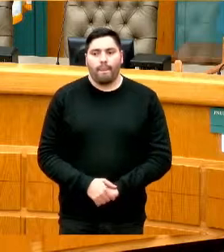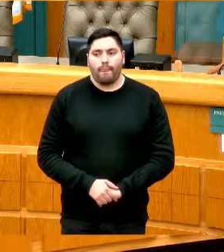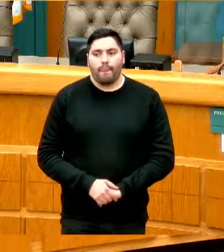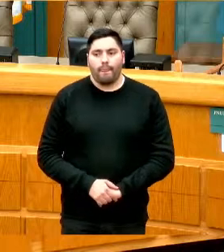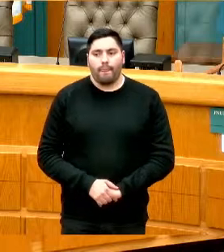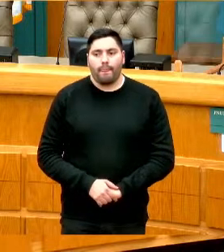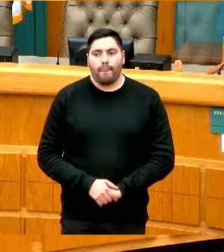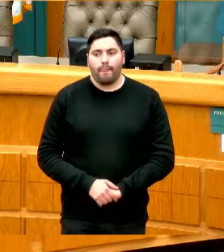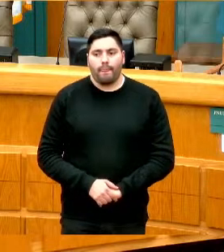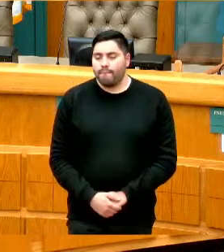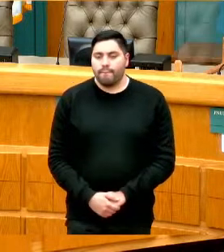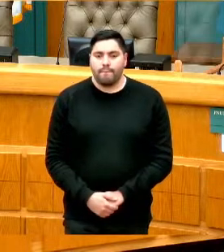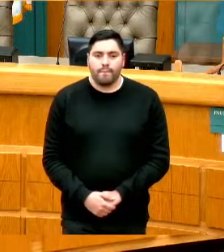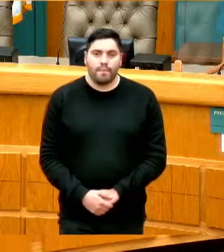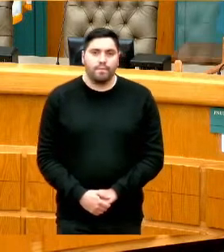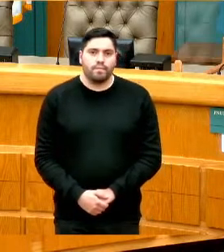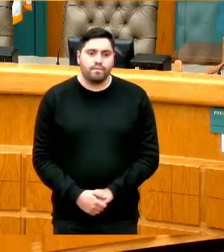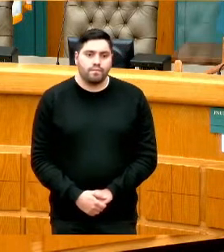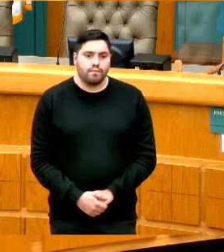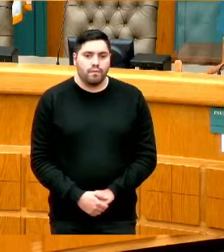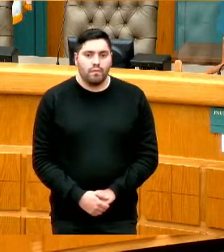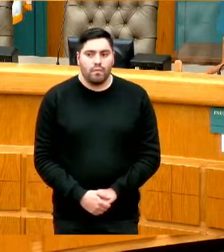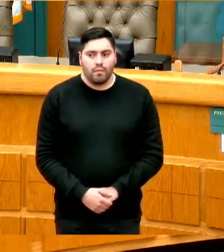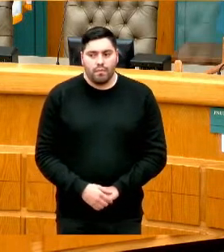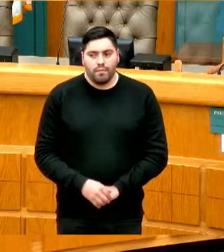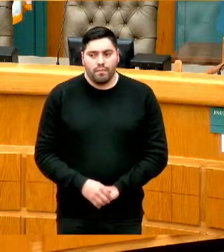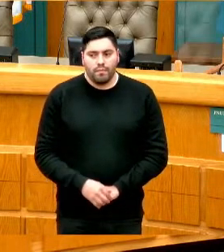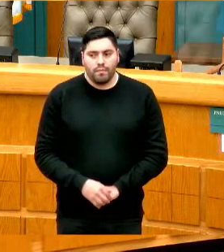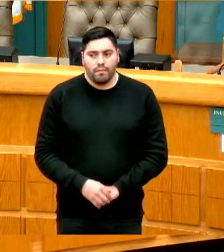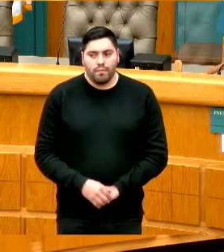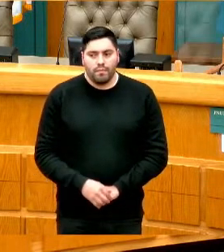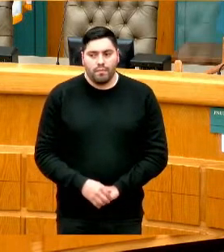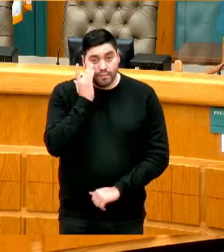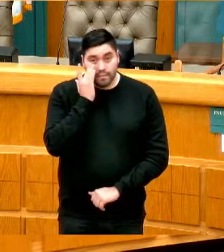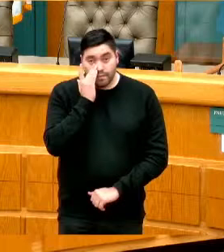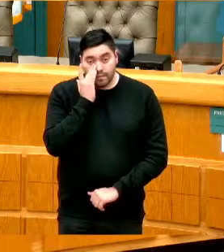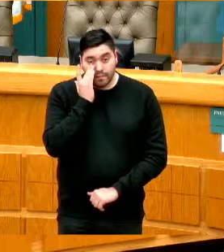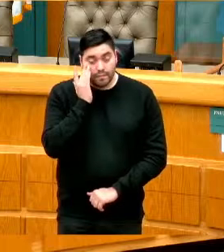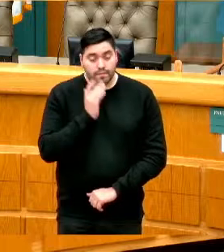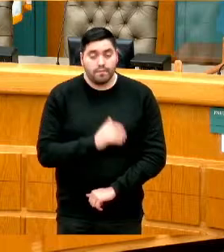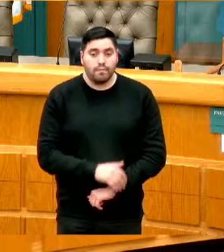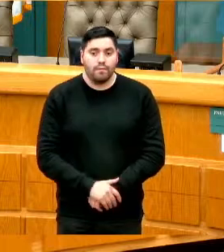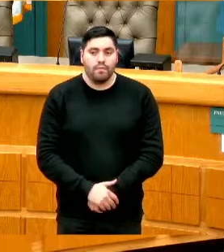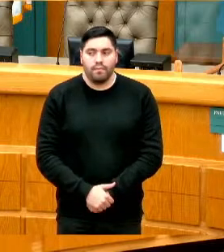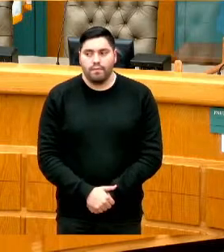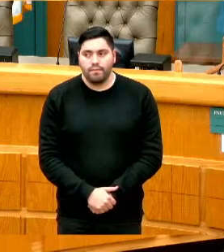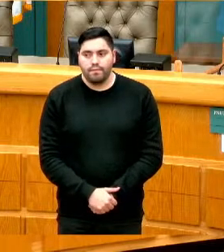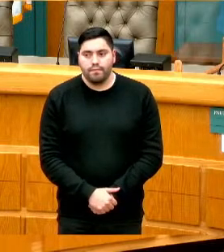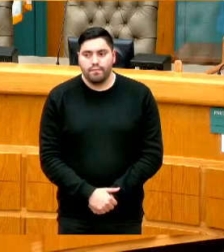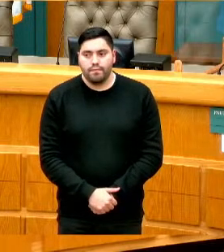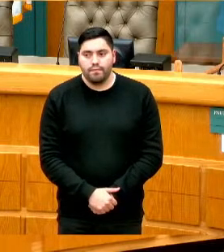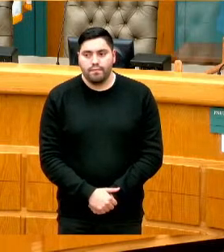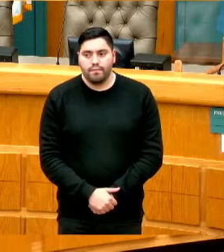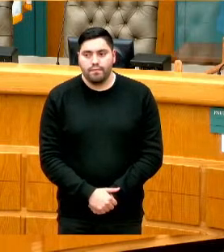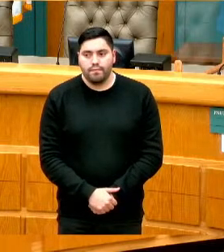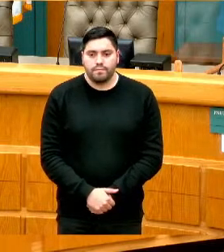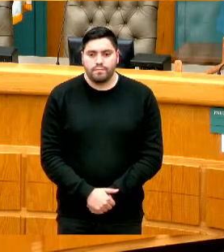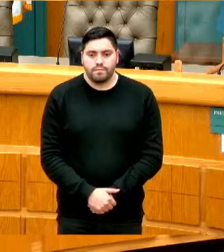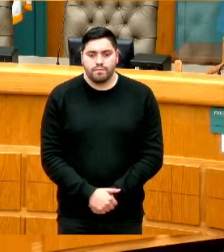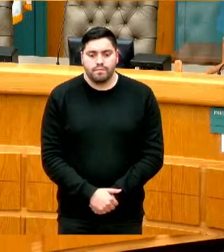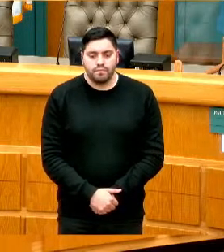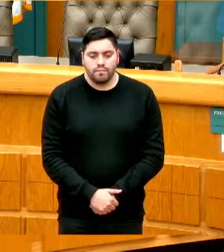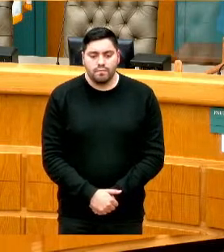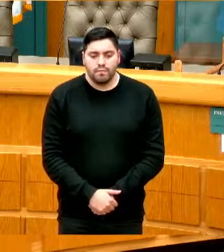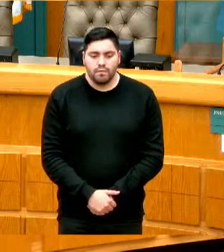en su hogar, o Save Our Seniors, SOS, este programa se está utilizando ya en 98 condados en todo el estado y está en